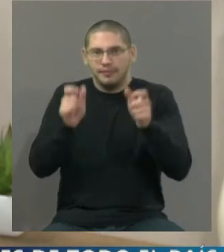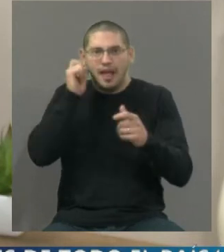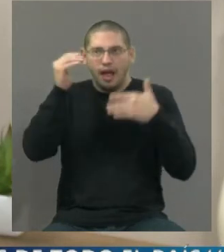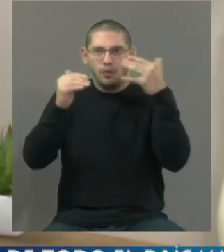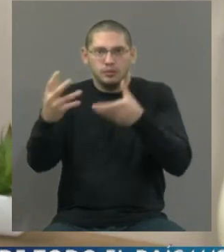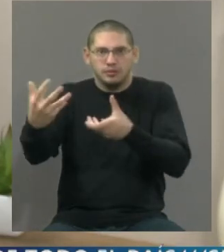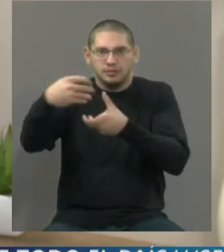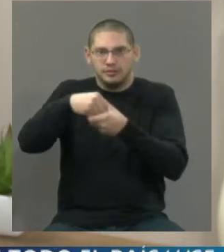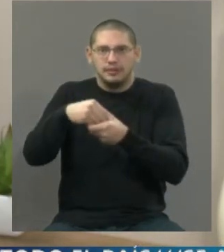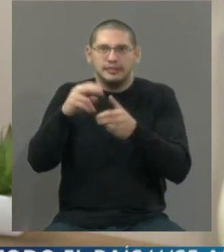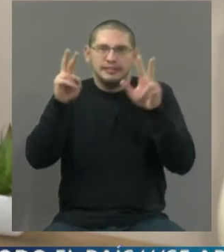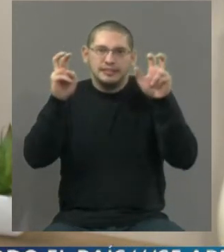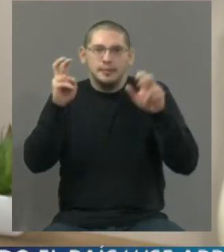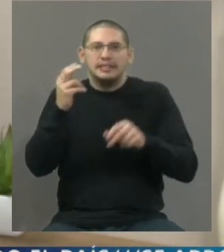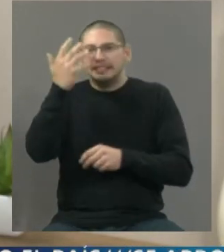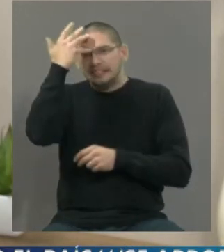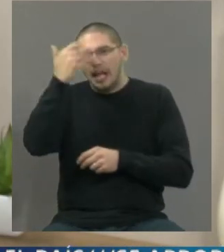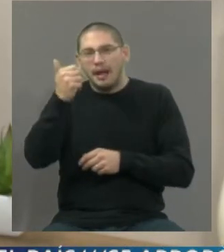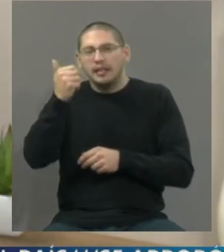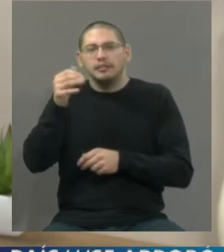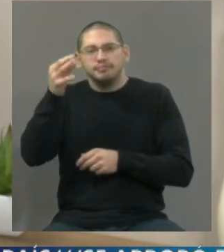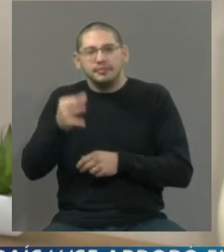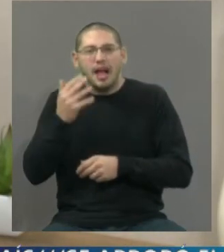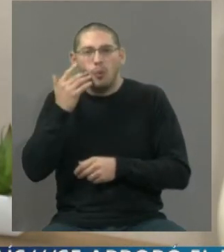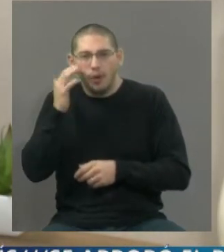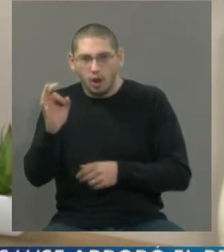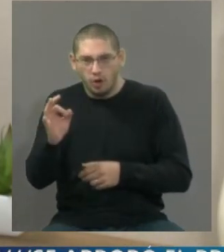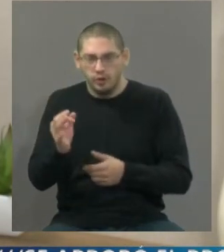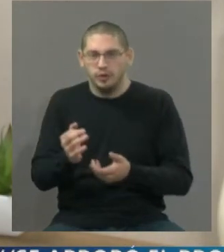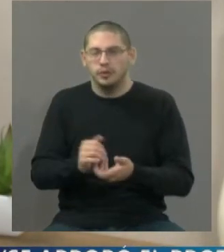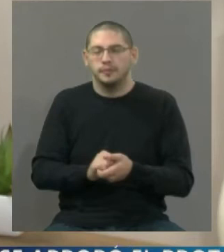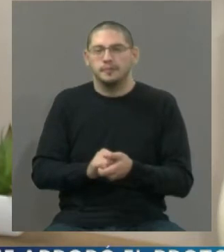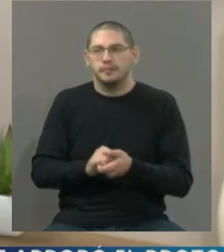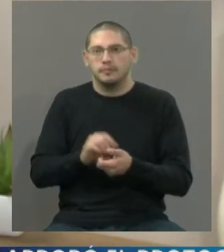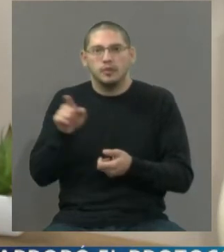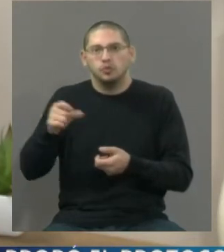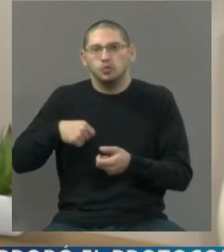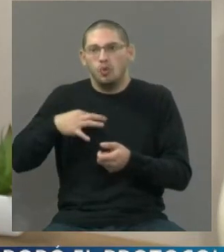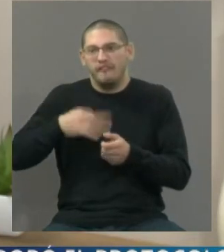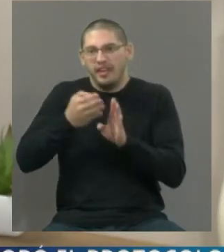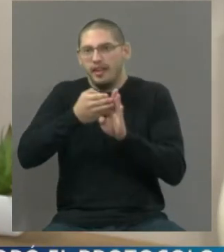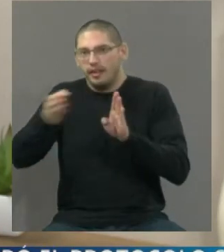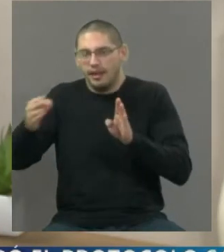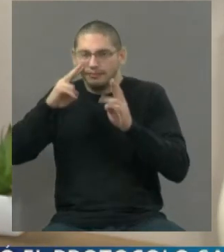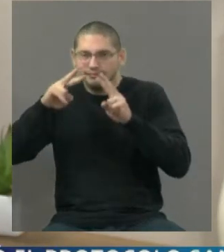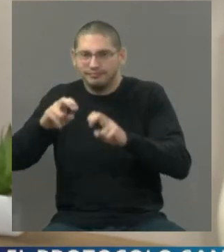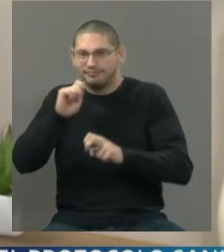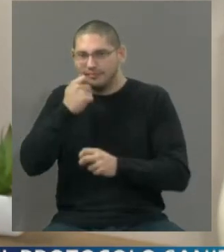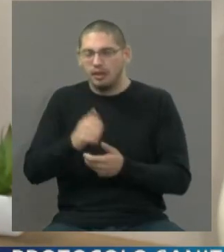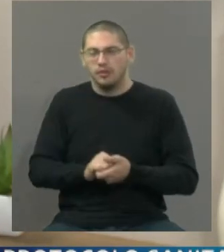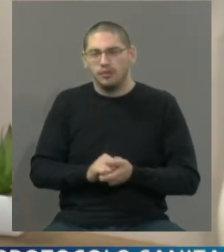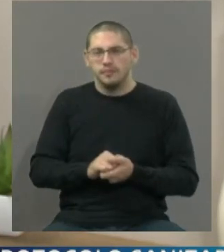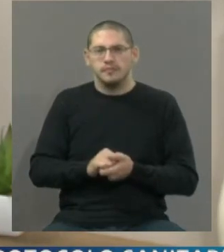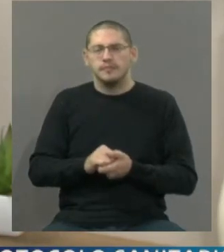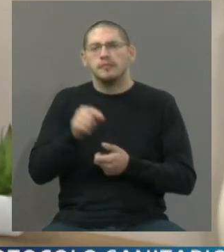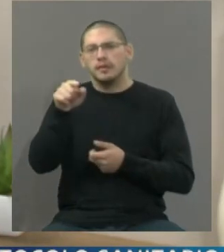Martín abuelo, ¿no? En esa etapa tan particular. Roberto, nosotros seguramente te vamos a volver a convocar, porque queremos seguir hablando